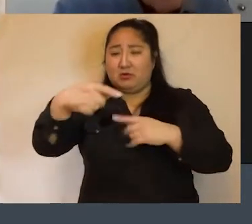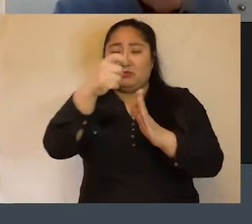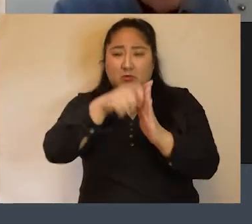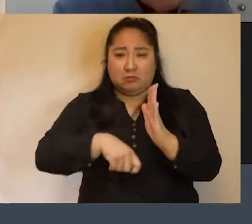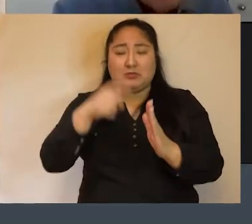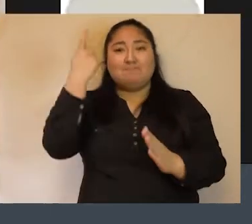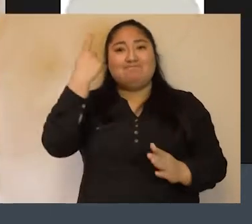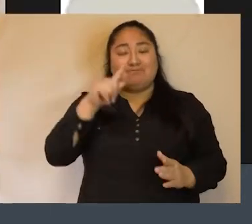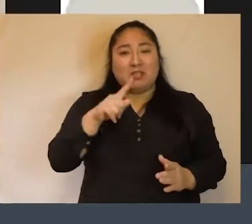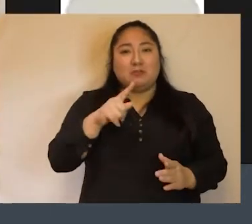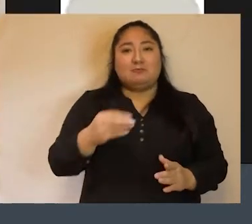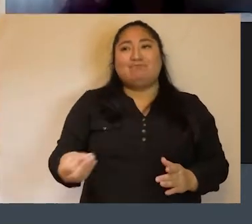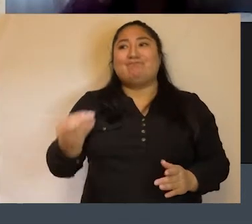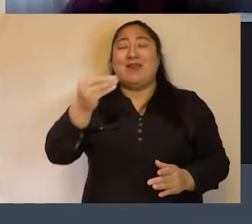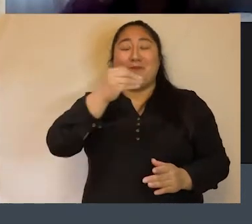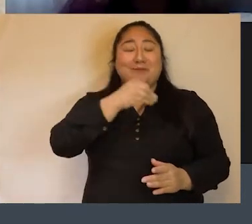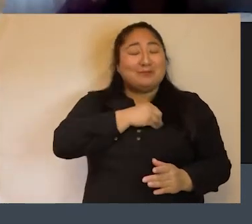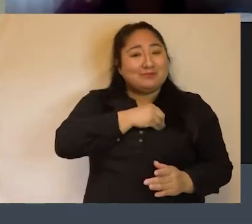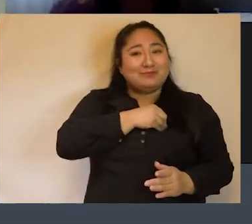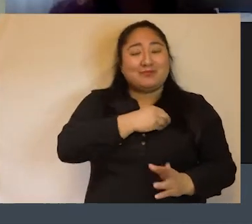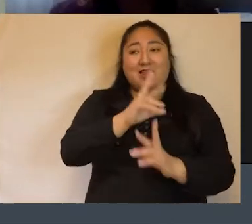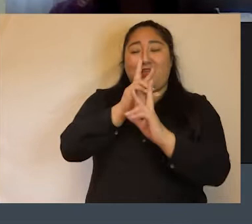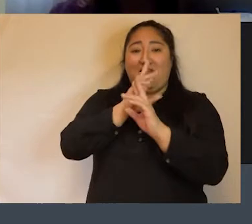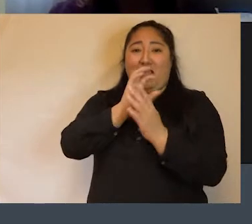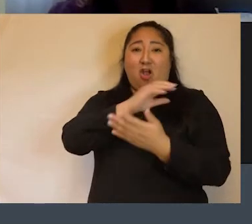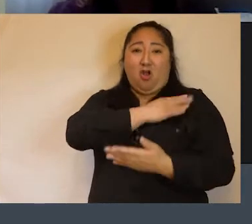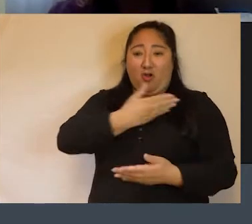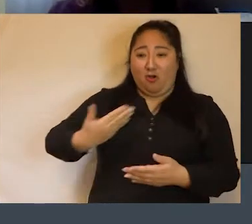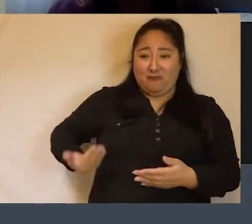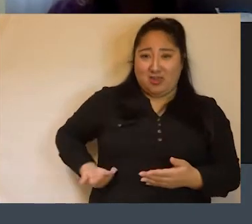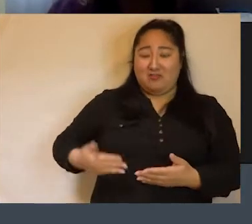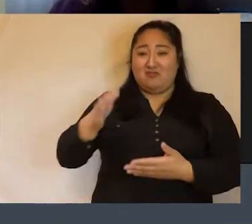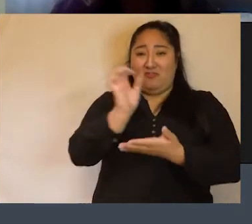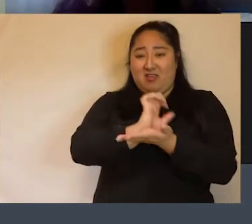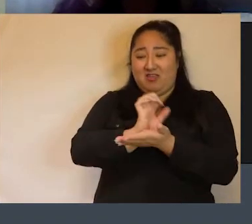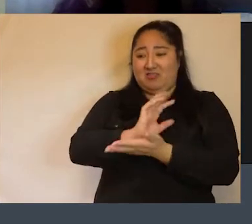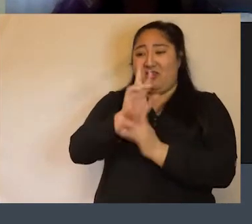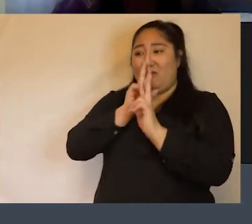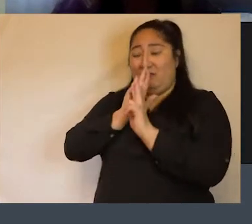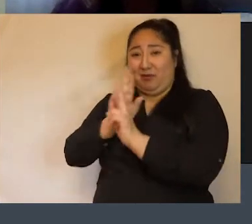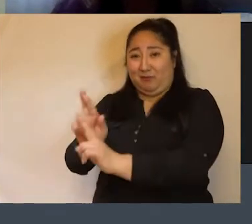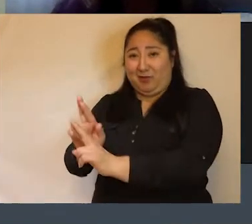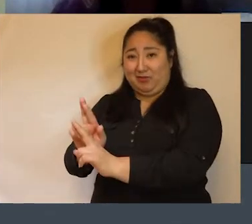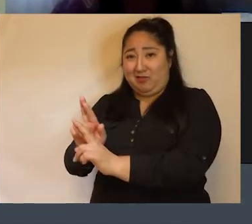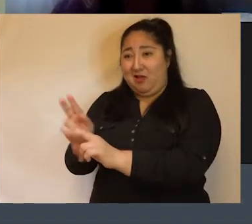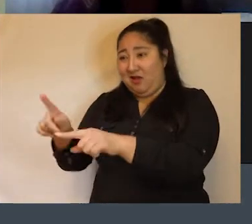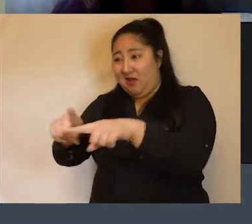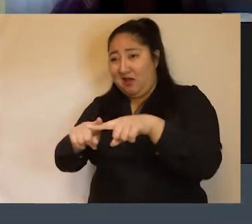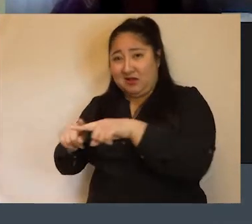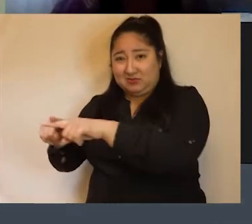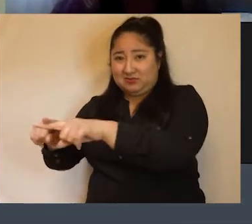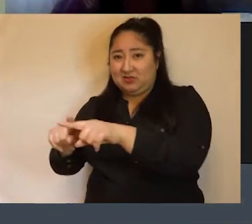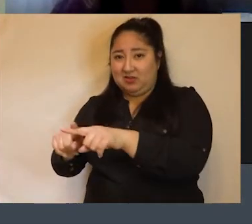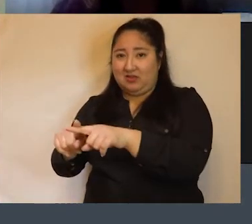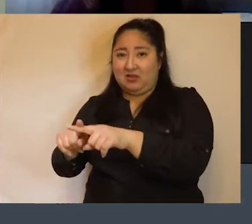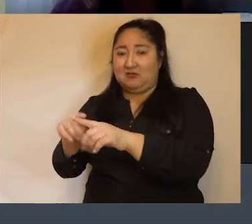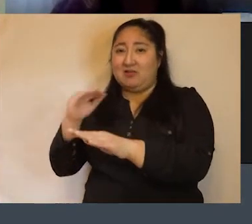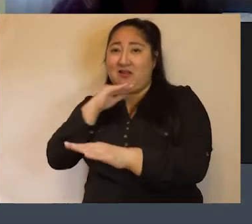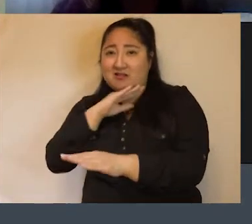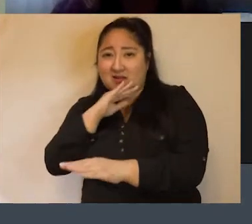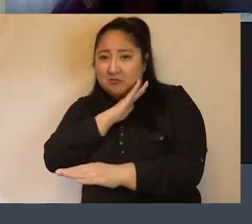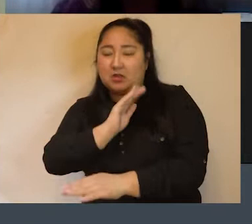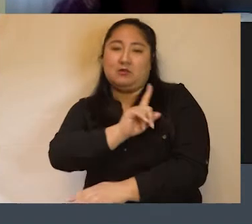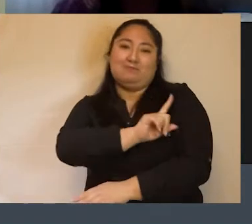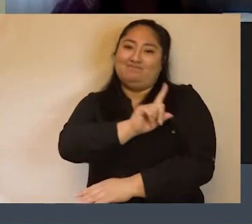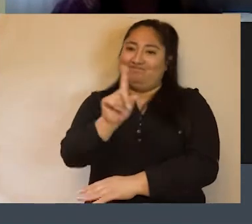meses, pero lamentablemente la respuesta del gobierno y del Estado no ha